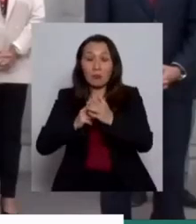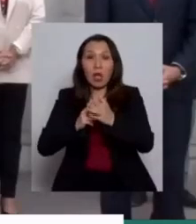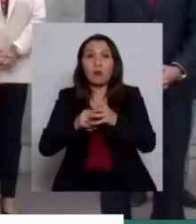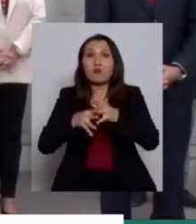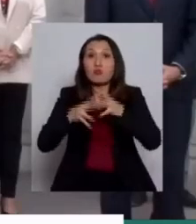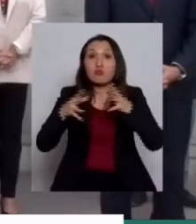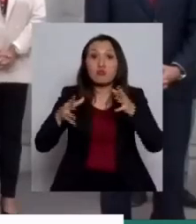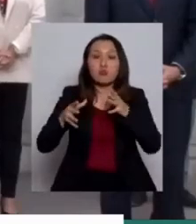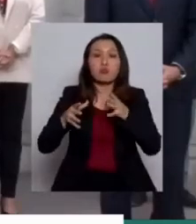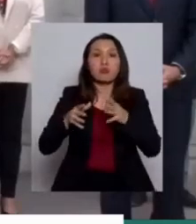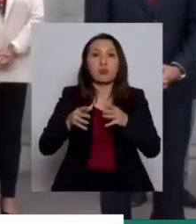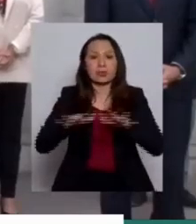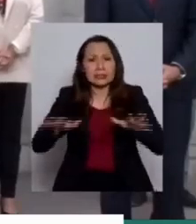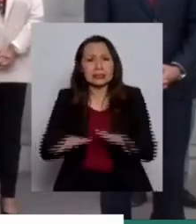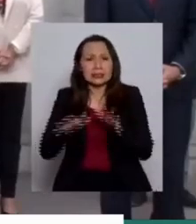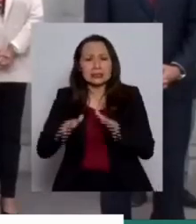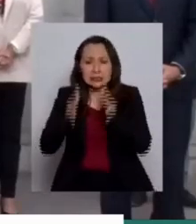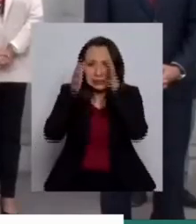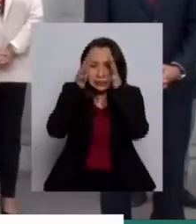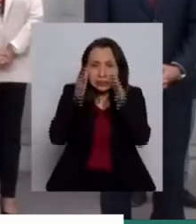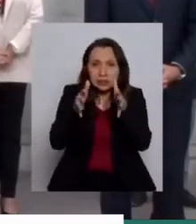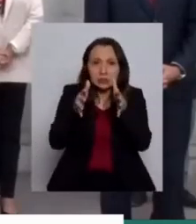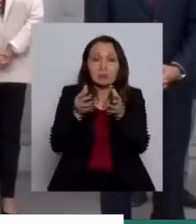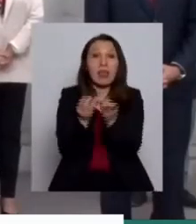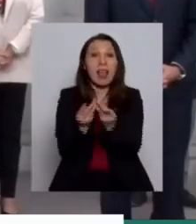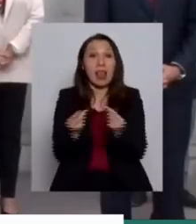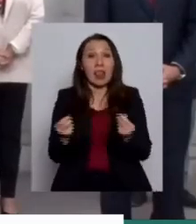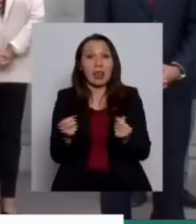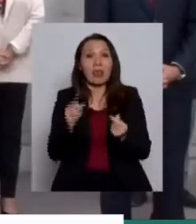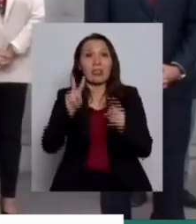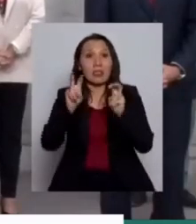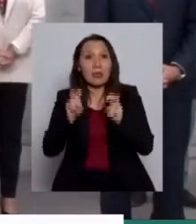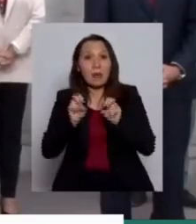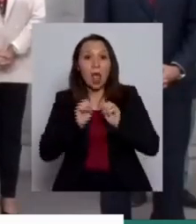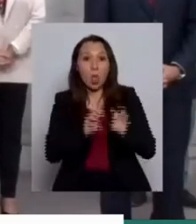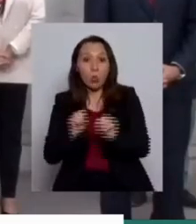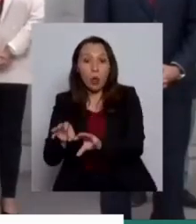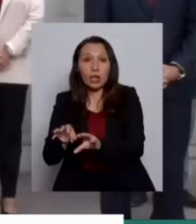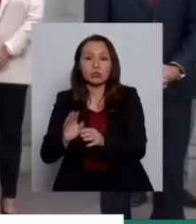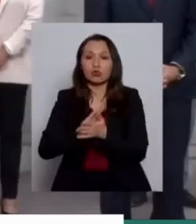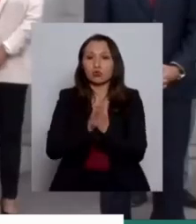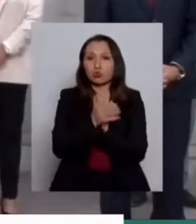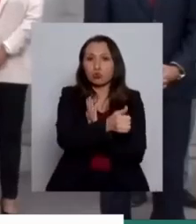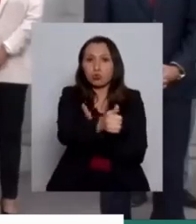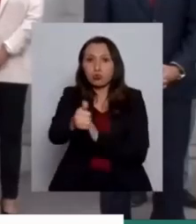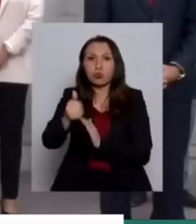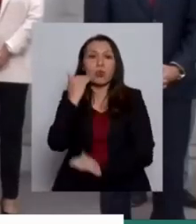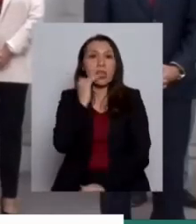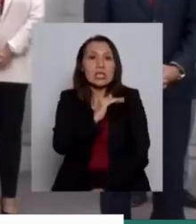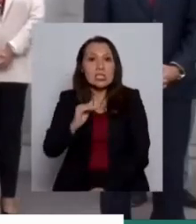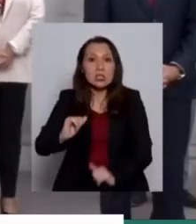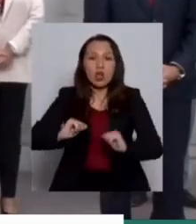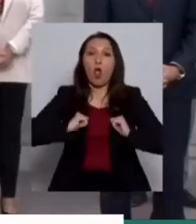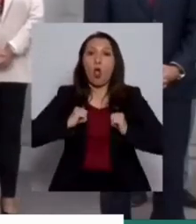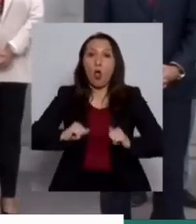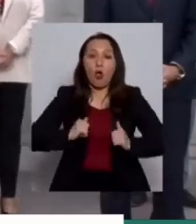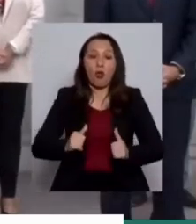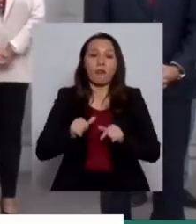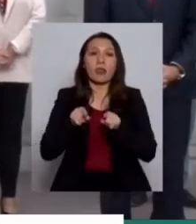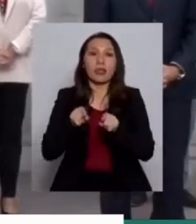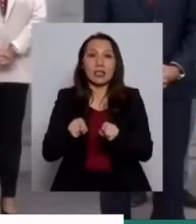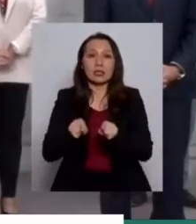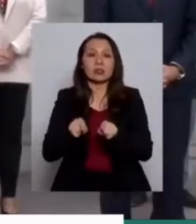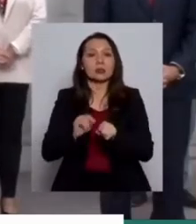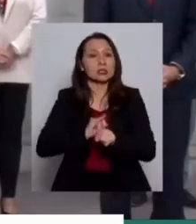los ministros, al Senado, a la Cámara de Diputados. Pero parece que no es así. Sebastián Piñera se refirió durante la mañana de